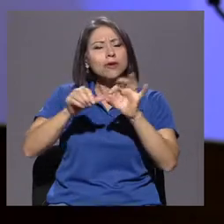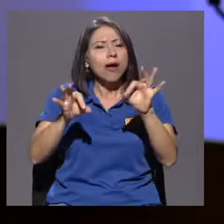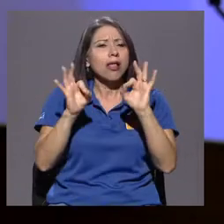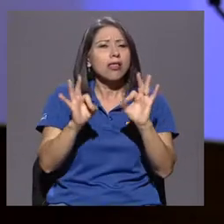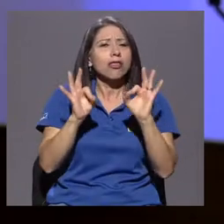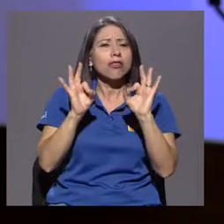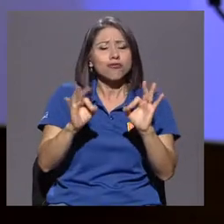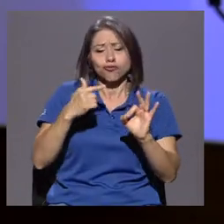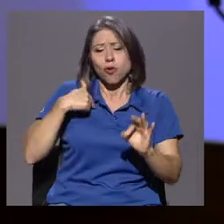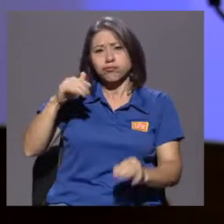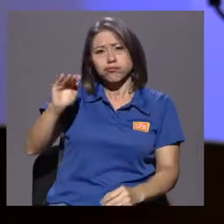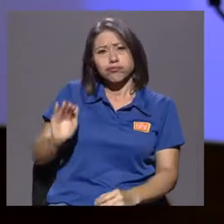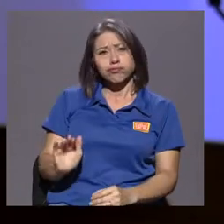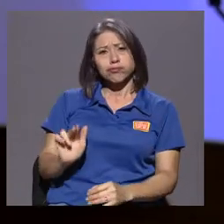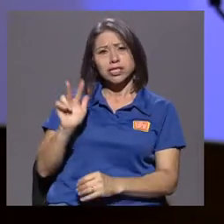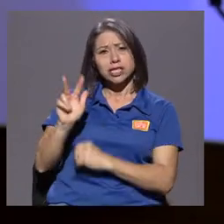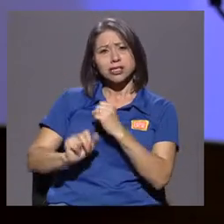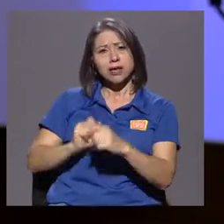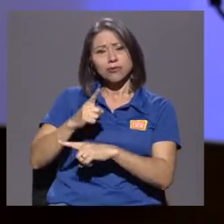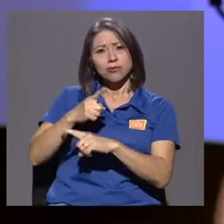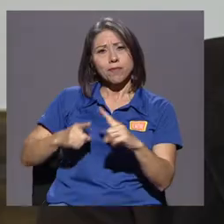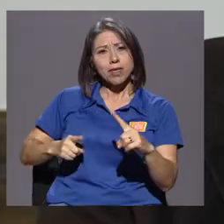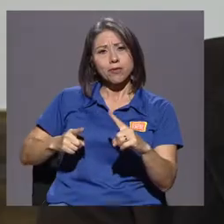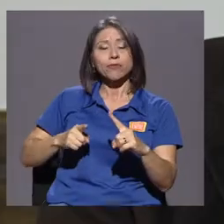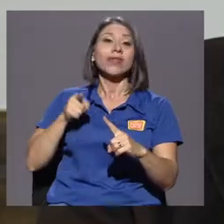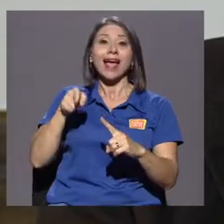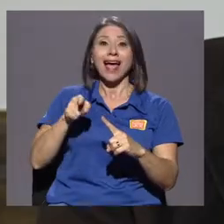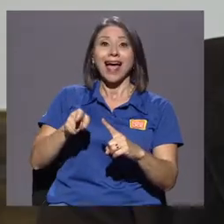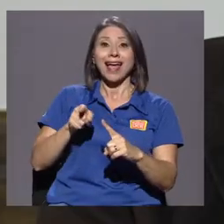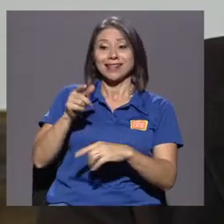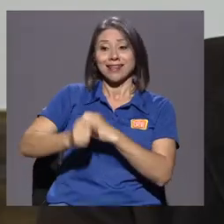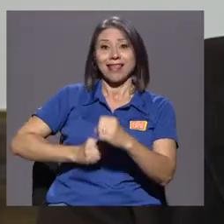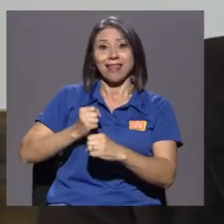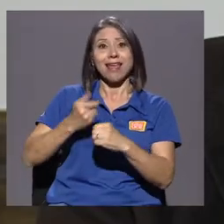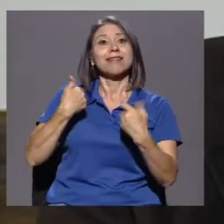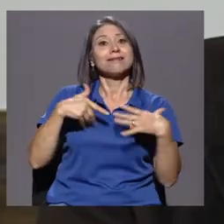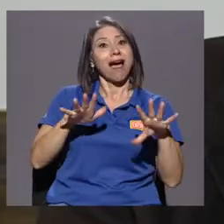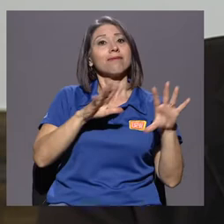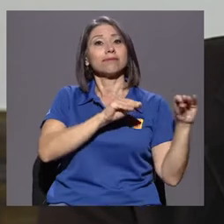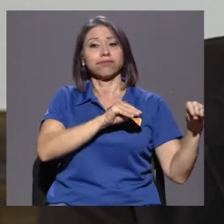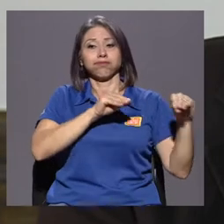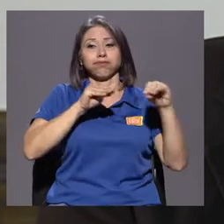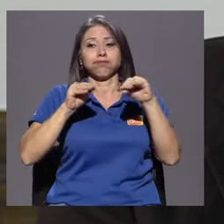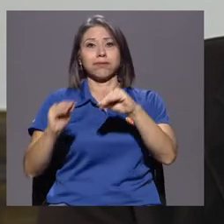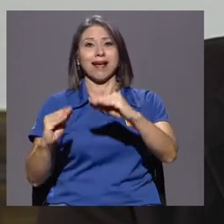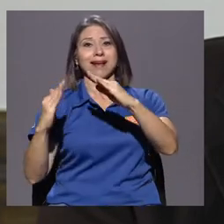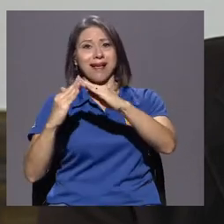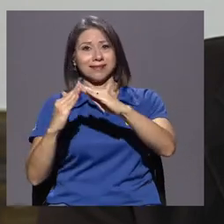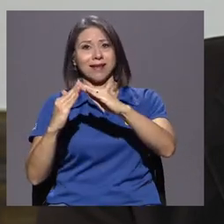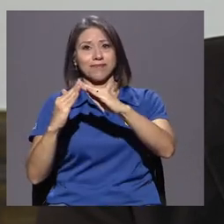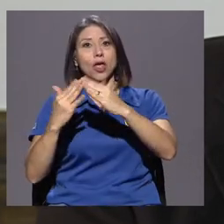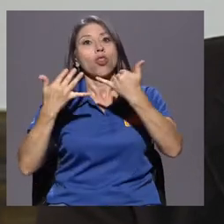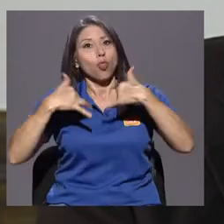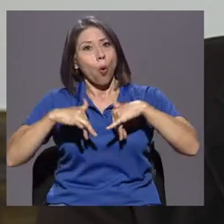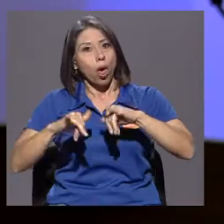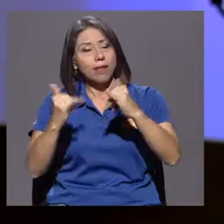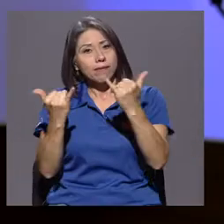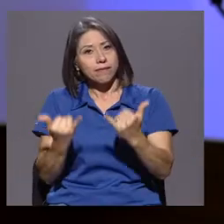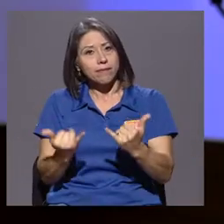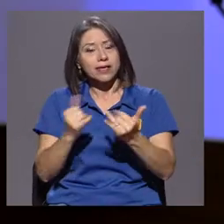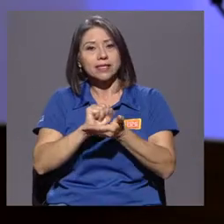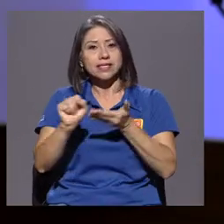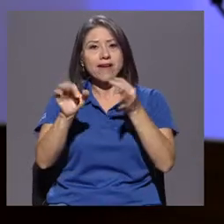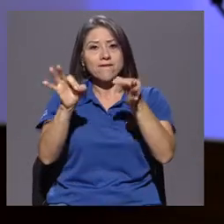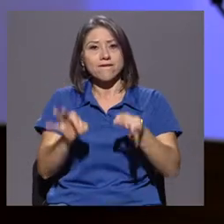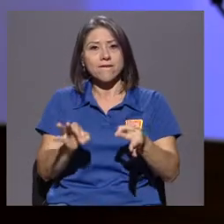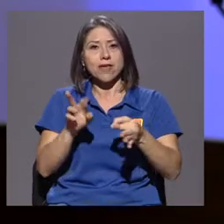esos tres años y medio a los tres años y medio me fui a vivir a la casa que es mi casa hasta el día de hoy que se están francisco dos reis dos pero